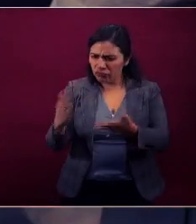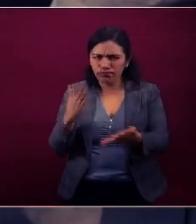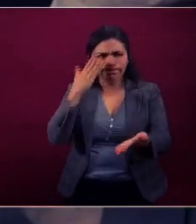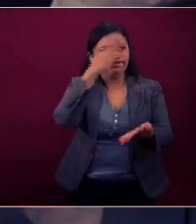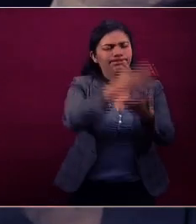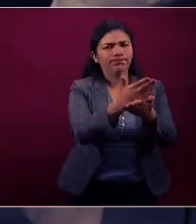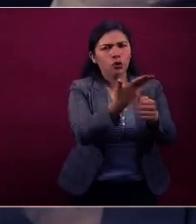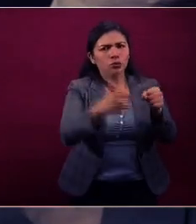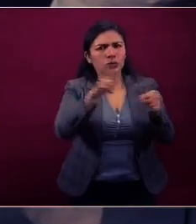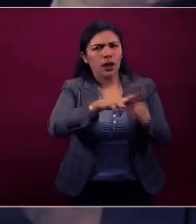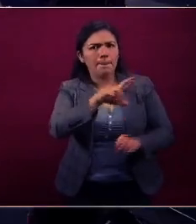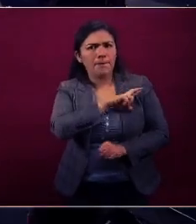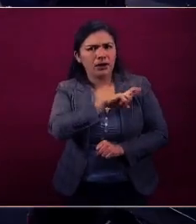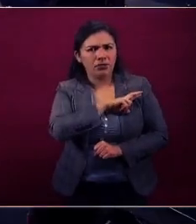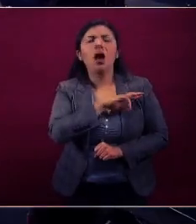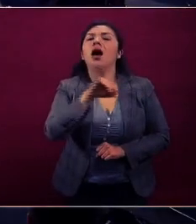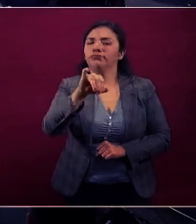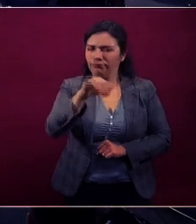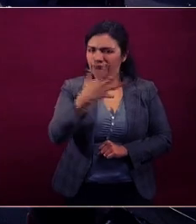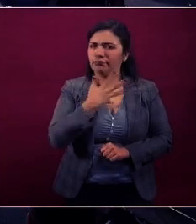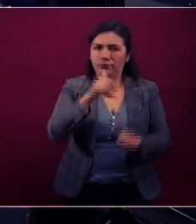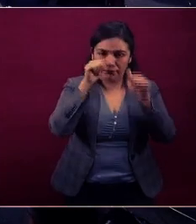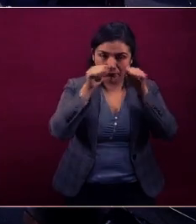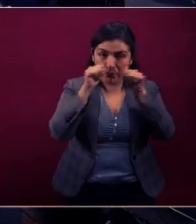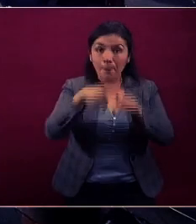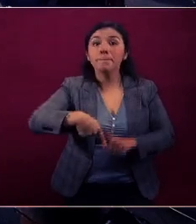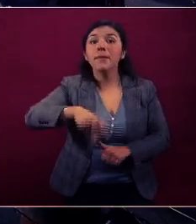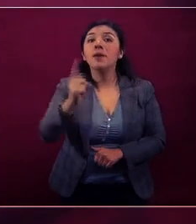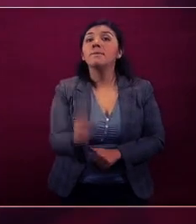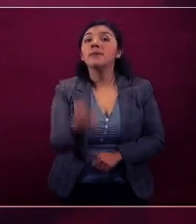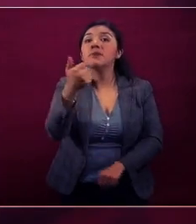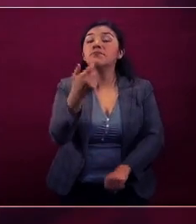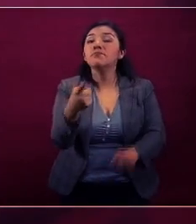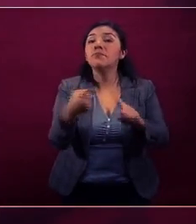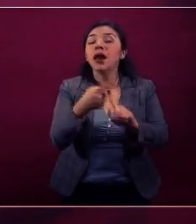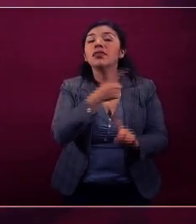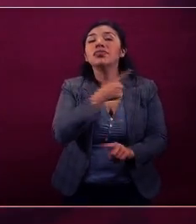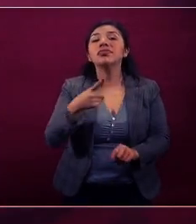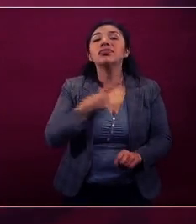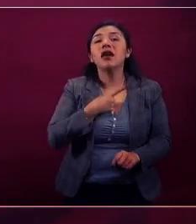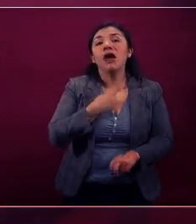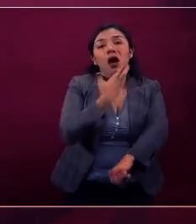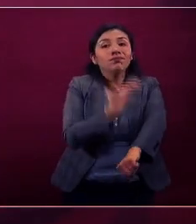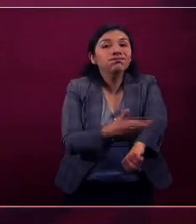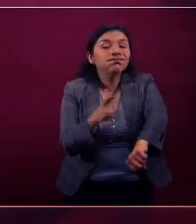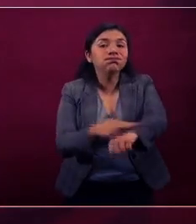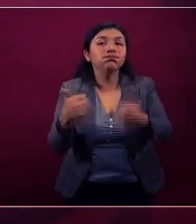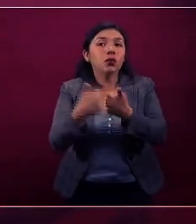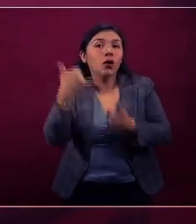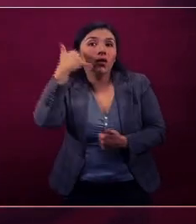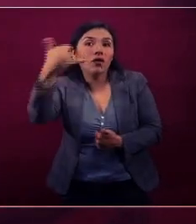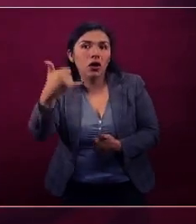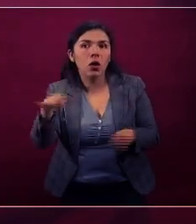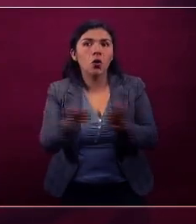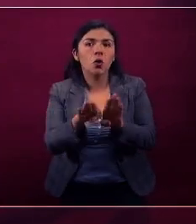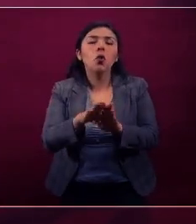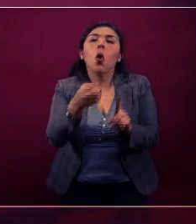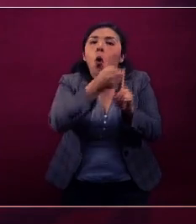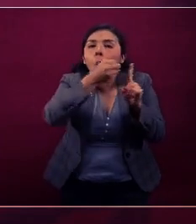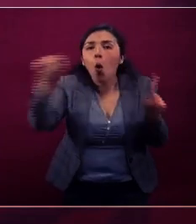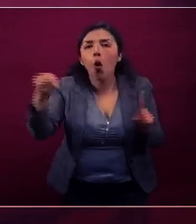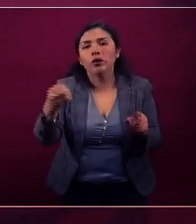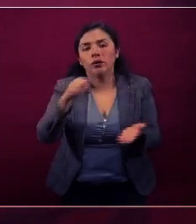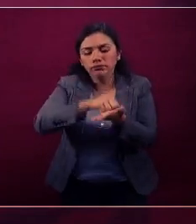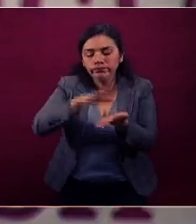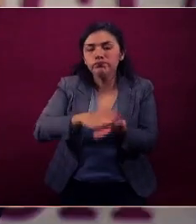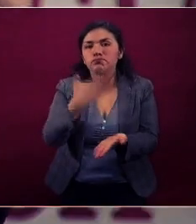privados. Se han atendido varios miles, pero tienes que pasar por ese procedimiento, porque si no, no habría manera de que fuese un proceso ordenado.